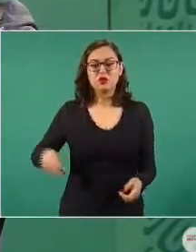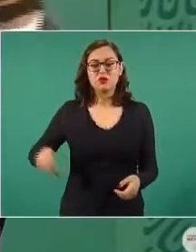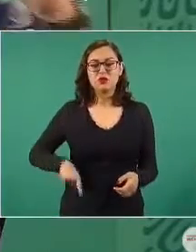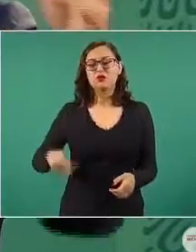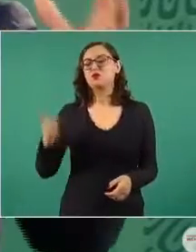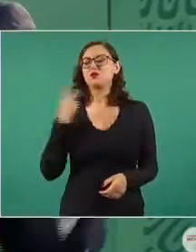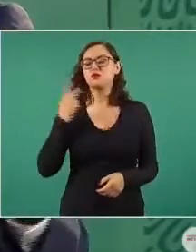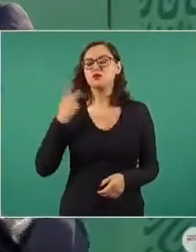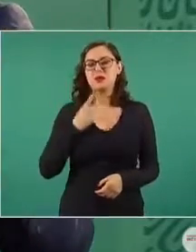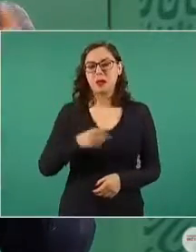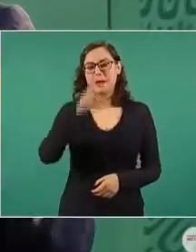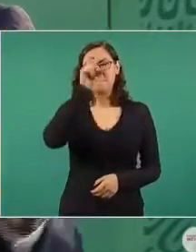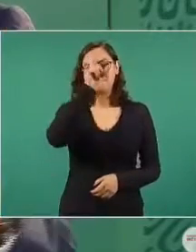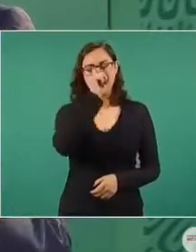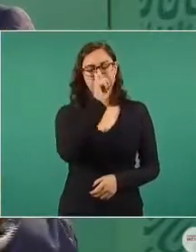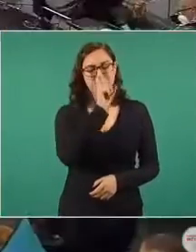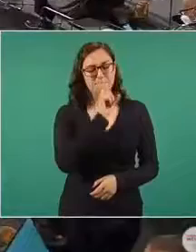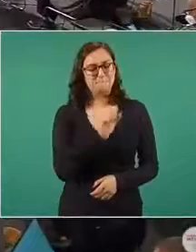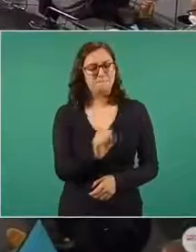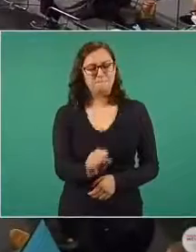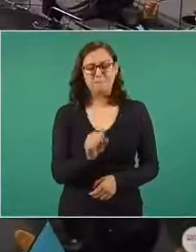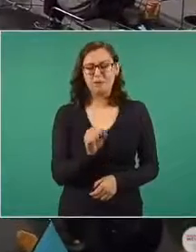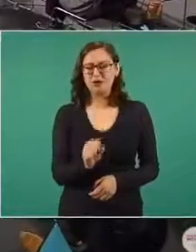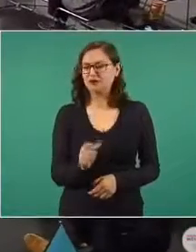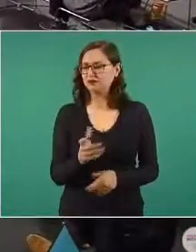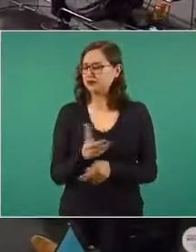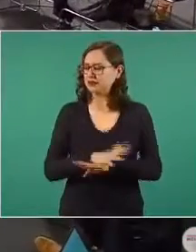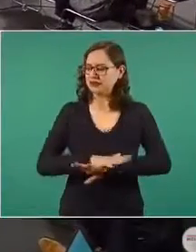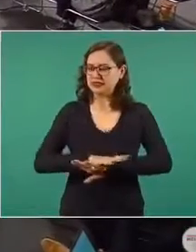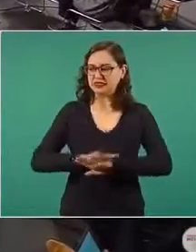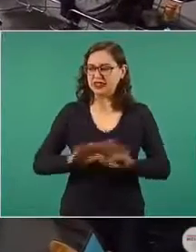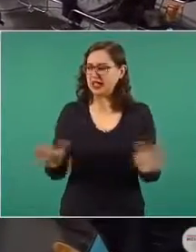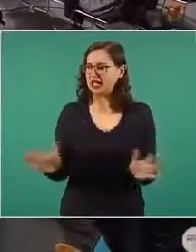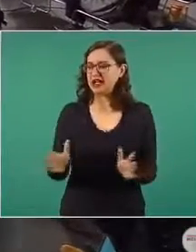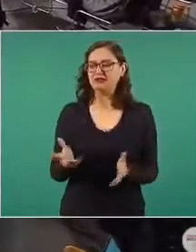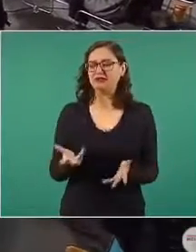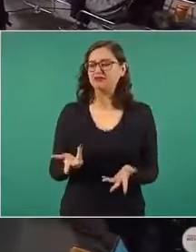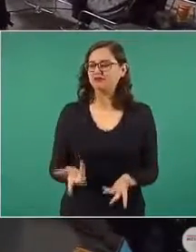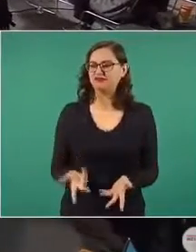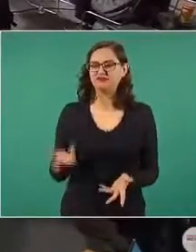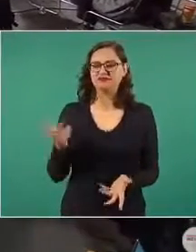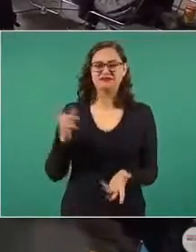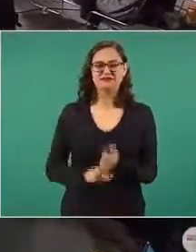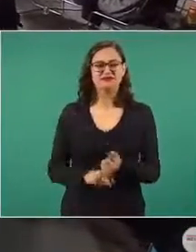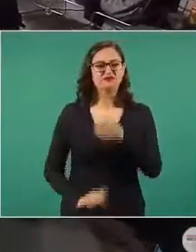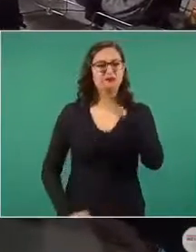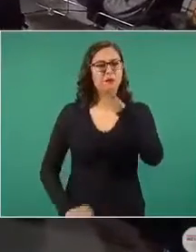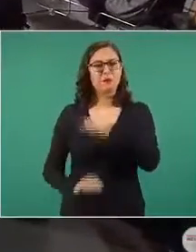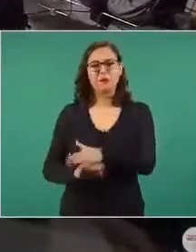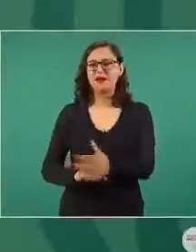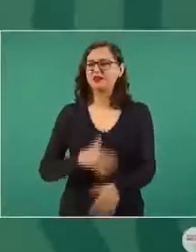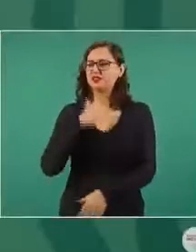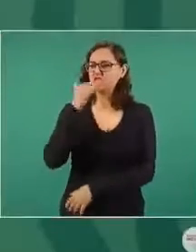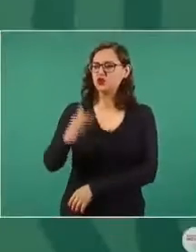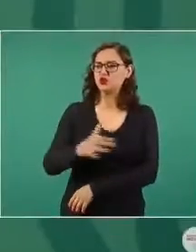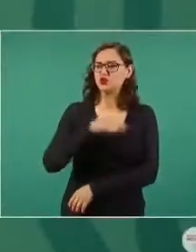con todo lo que lo sostenía, una gran corrupción.